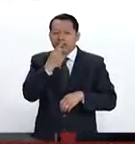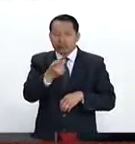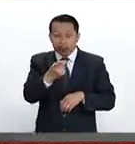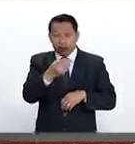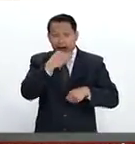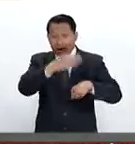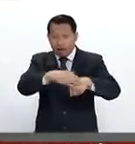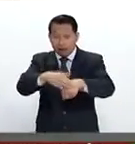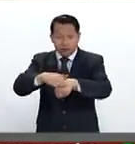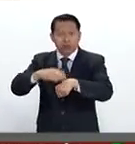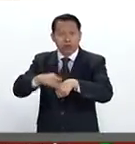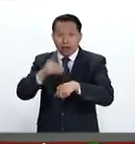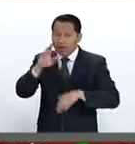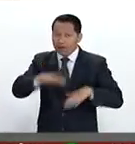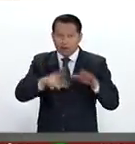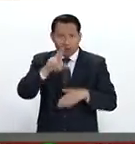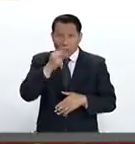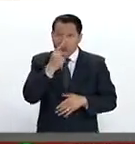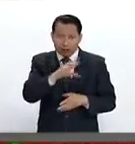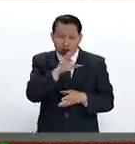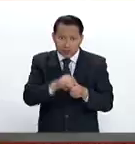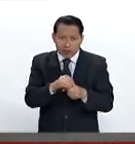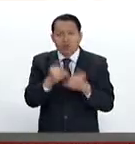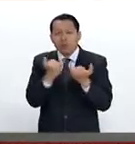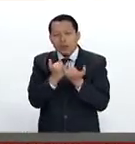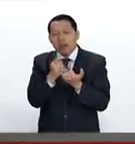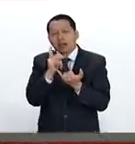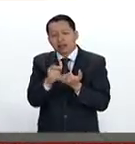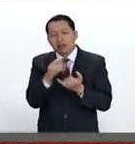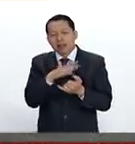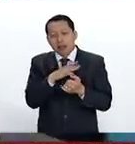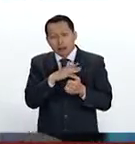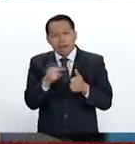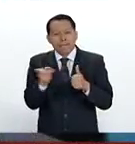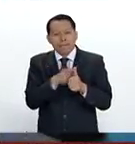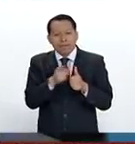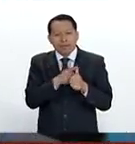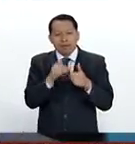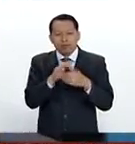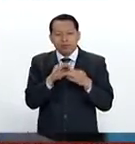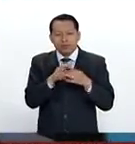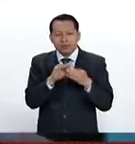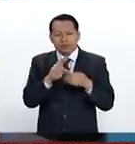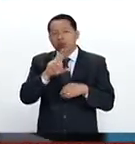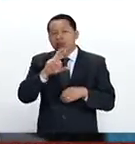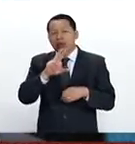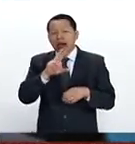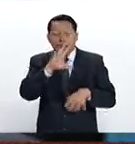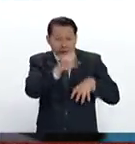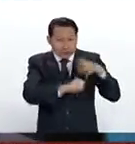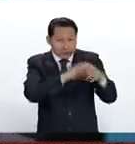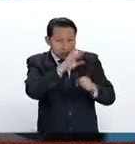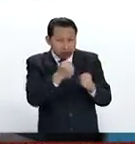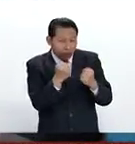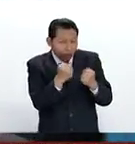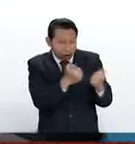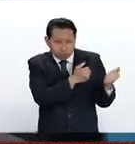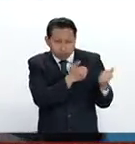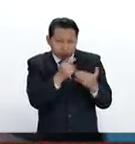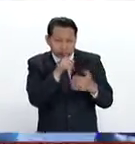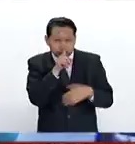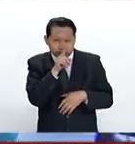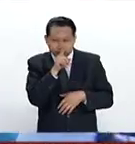reportan, y da dos declaraciones que fueron las que dieron la nota. Primero, que no va a haber deportaciones masivas, lo insistió,